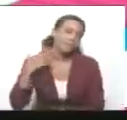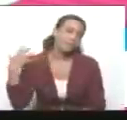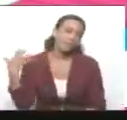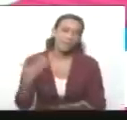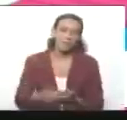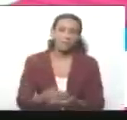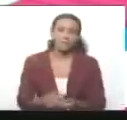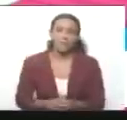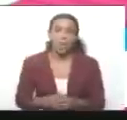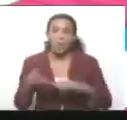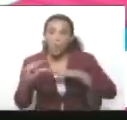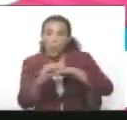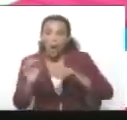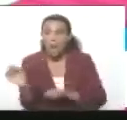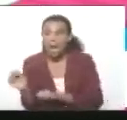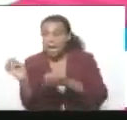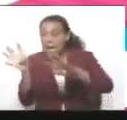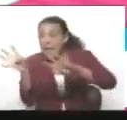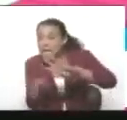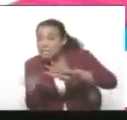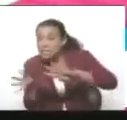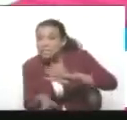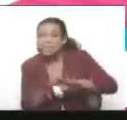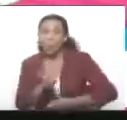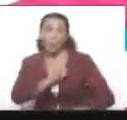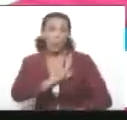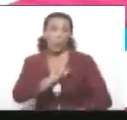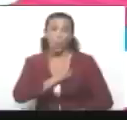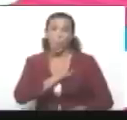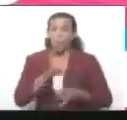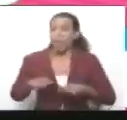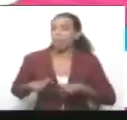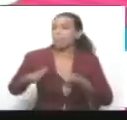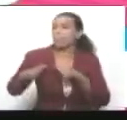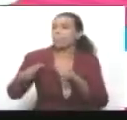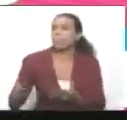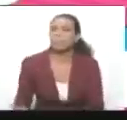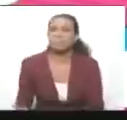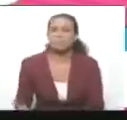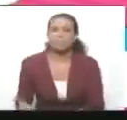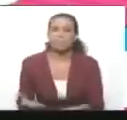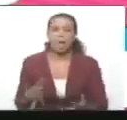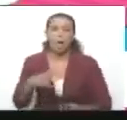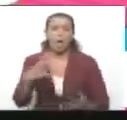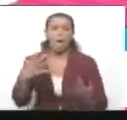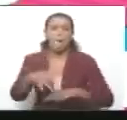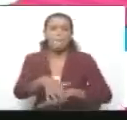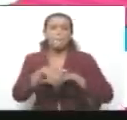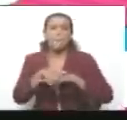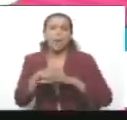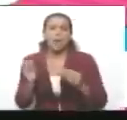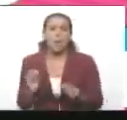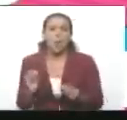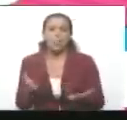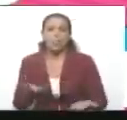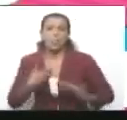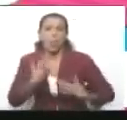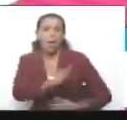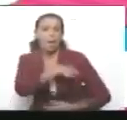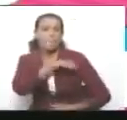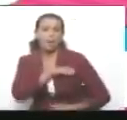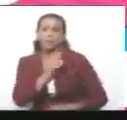porque el exequivo presidente de Guyana no no lo regaló el Imperio británico ni el Imperio